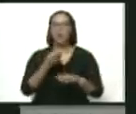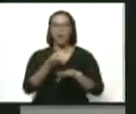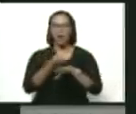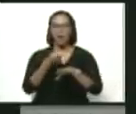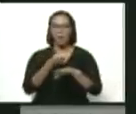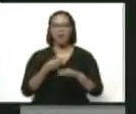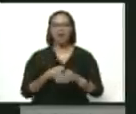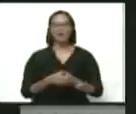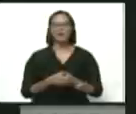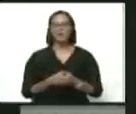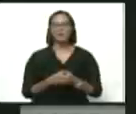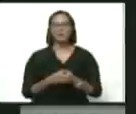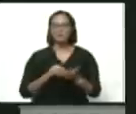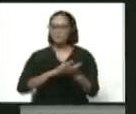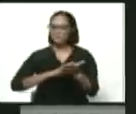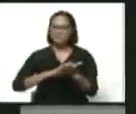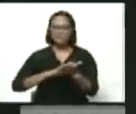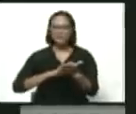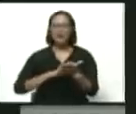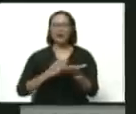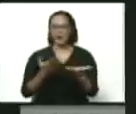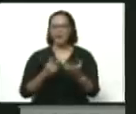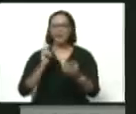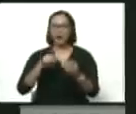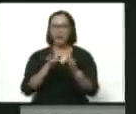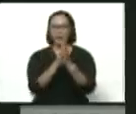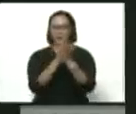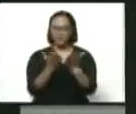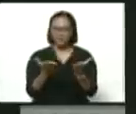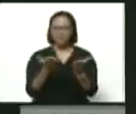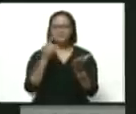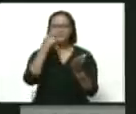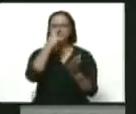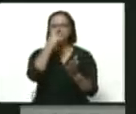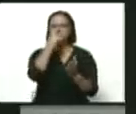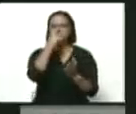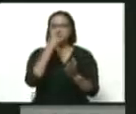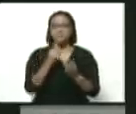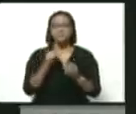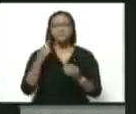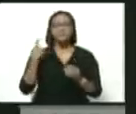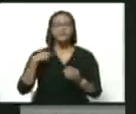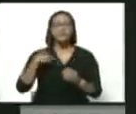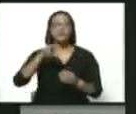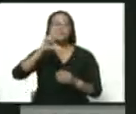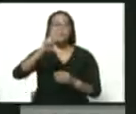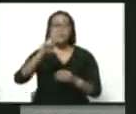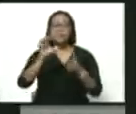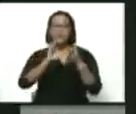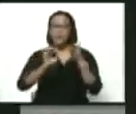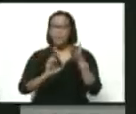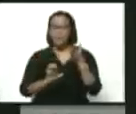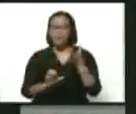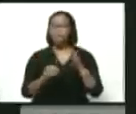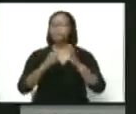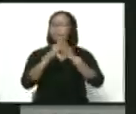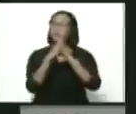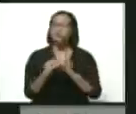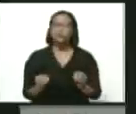de soluciones y la agenda concreta de acciones, la CAS. Correcto. Tres instrumentos de primer nivel, todo eso hay que estudiarlo,